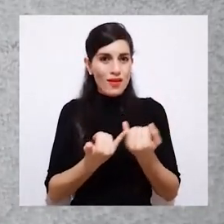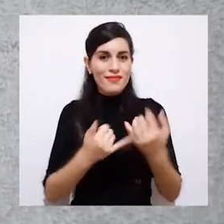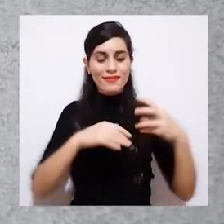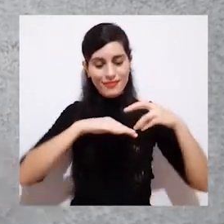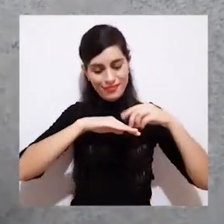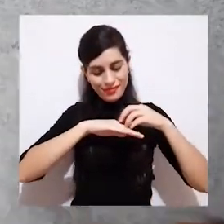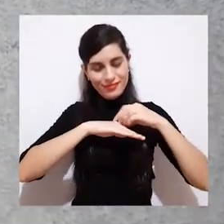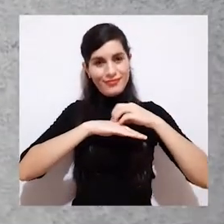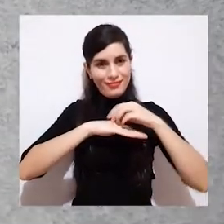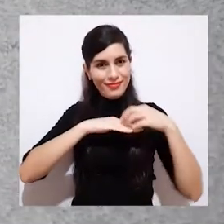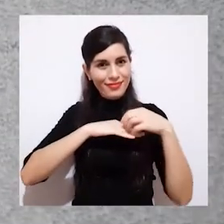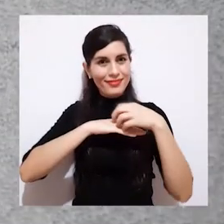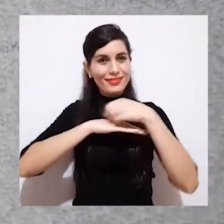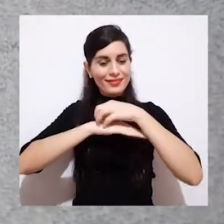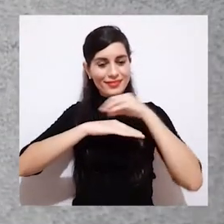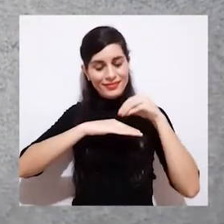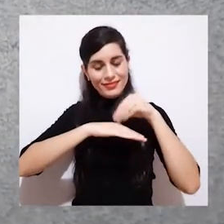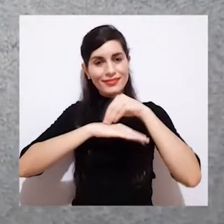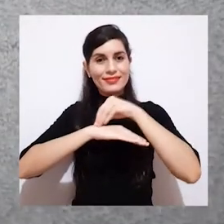pegando.